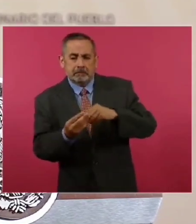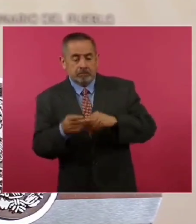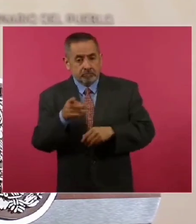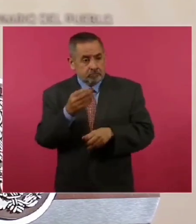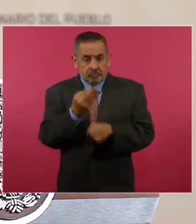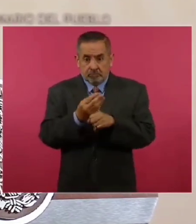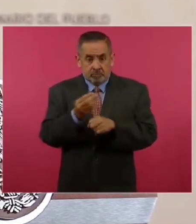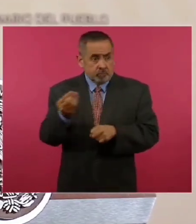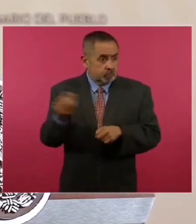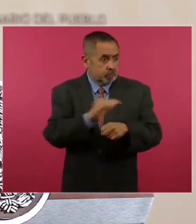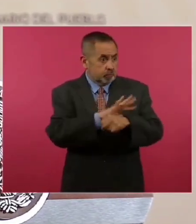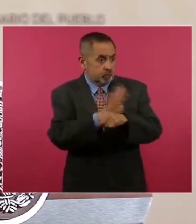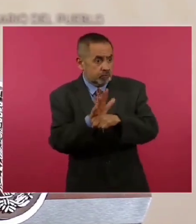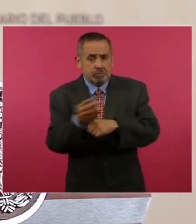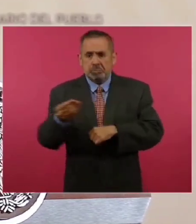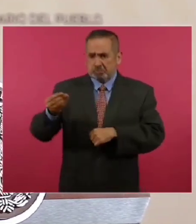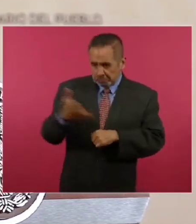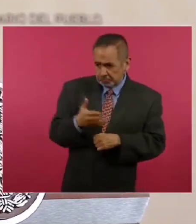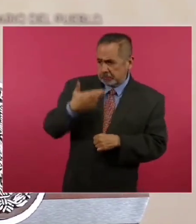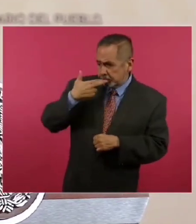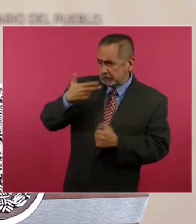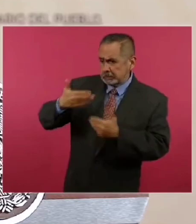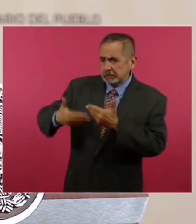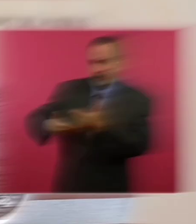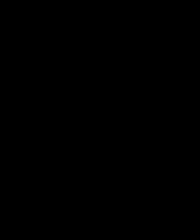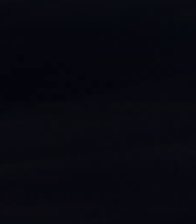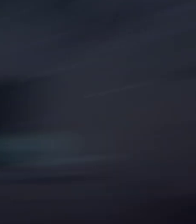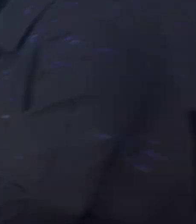extraordinario este resultado.